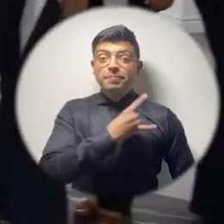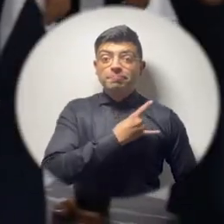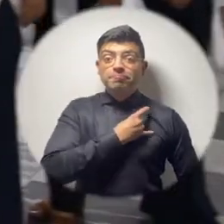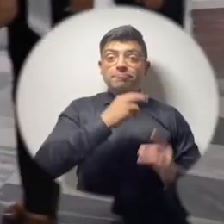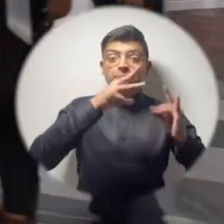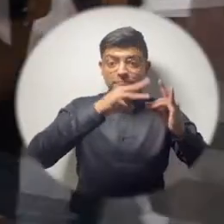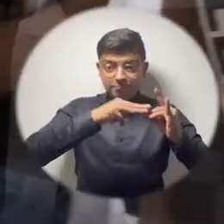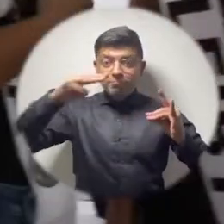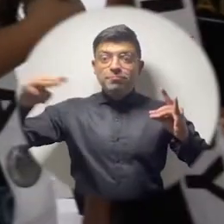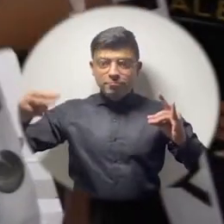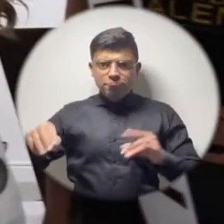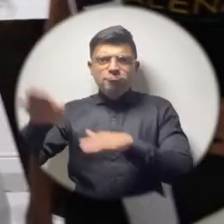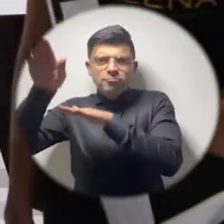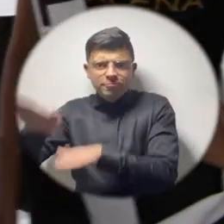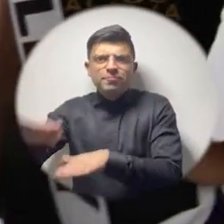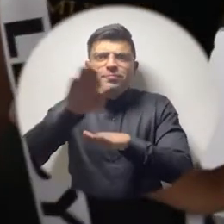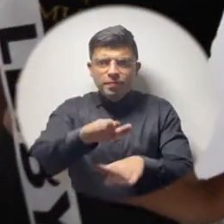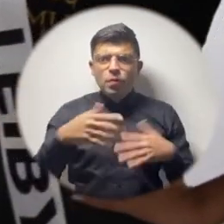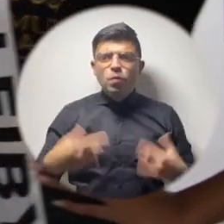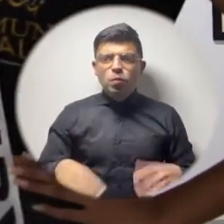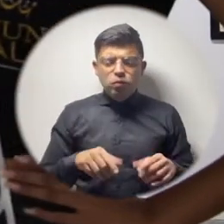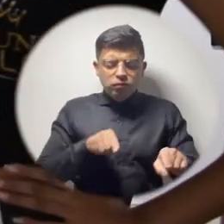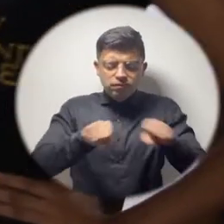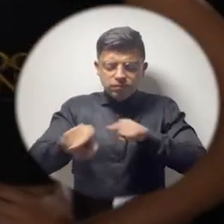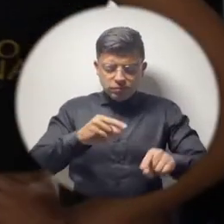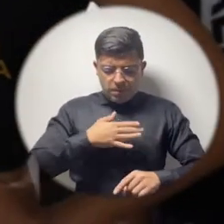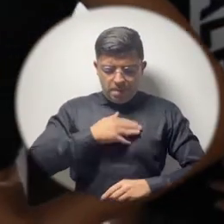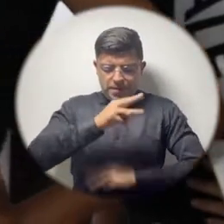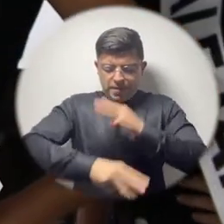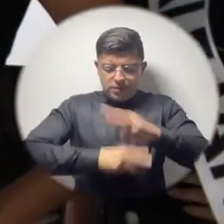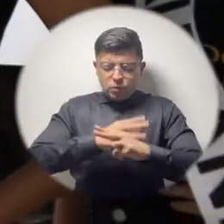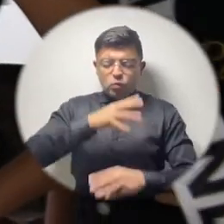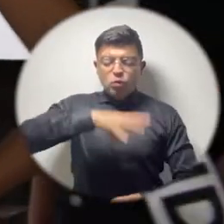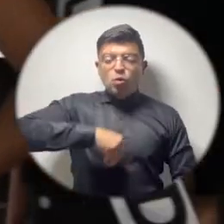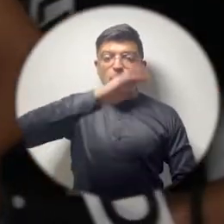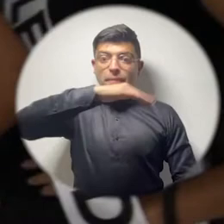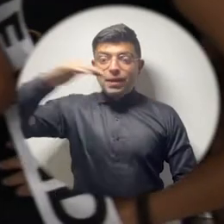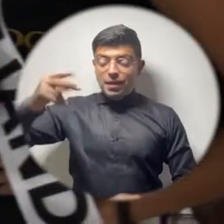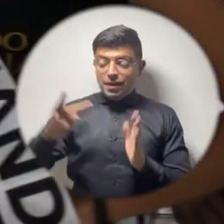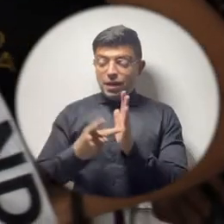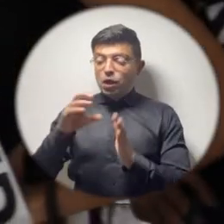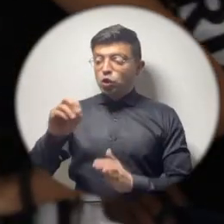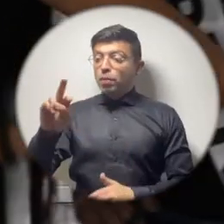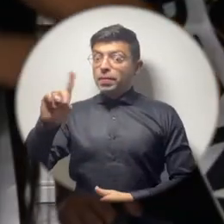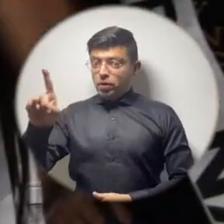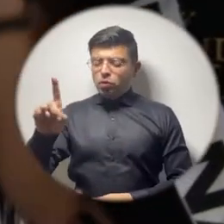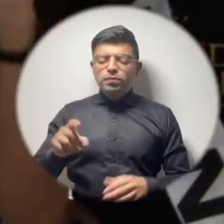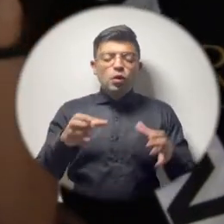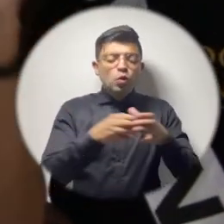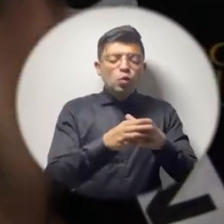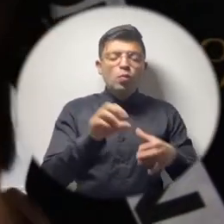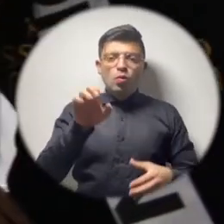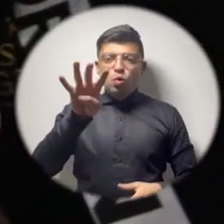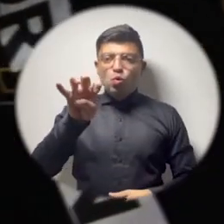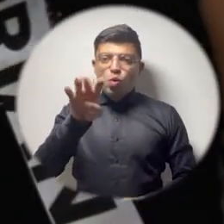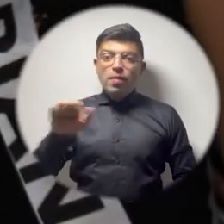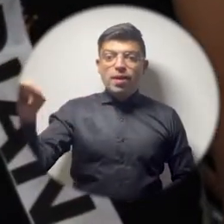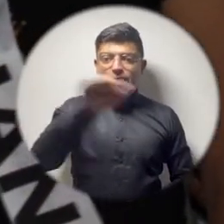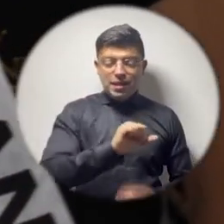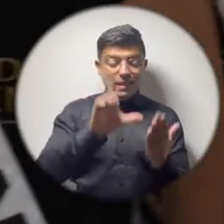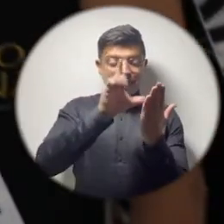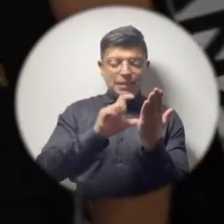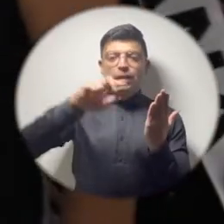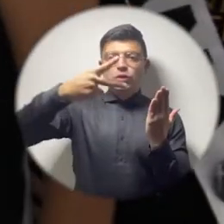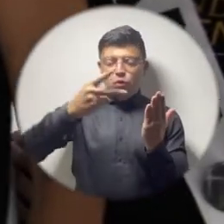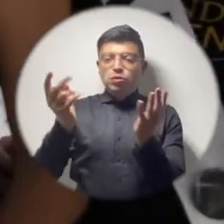La Universidad del Magdalena tiene sus representantes en el concurso Miss Mundo Magdalena 2021. El grupo de 9 candidatas tiene en su lista